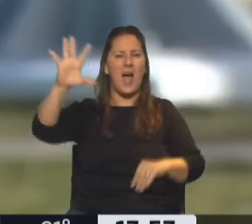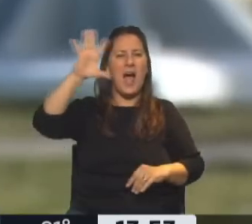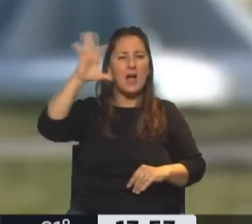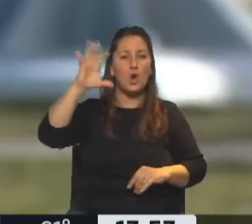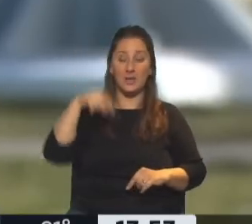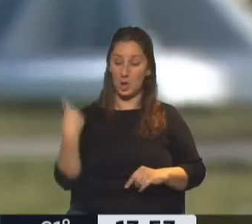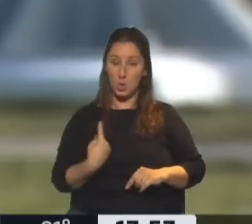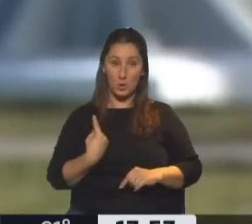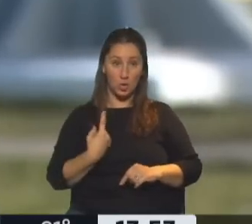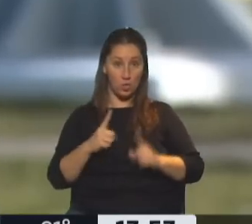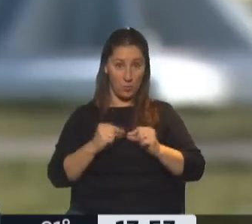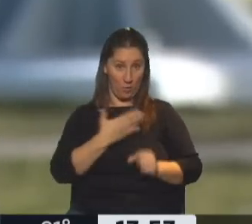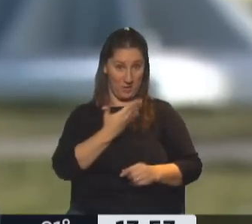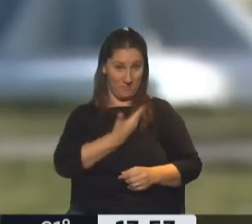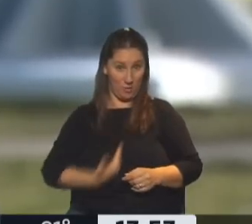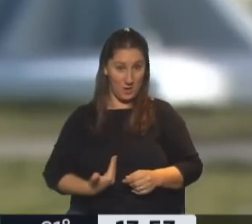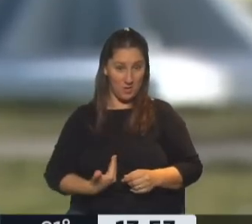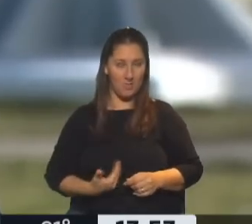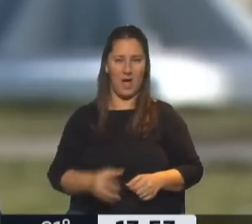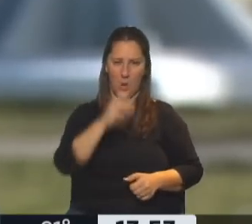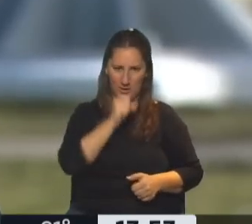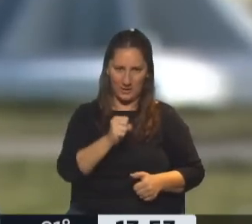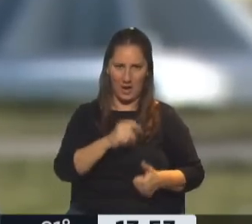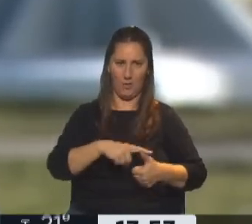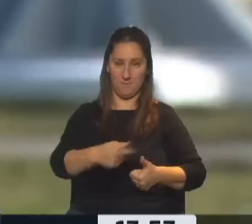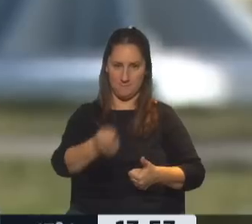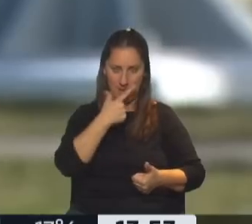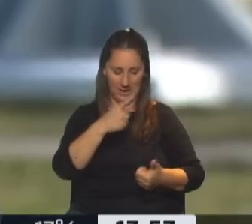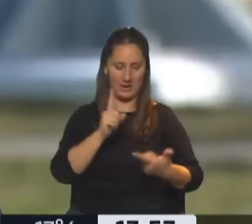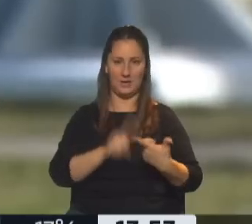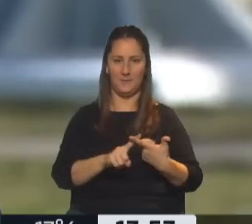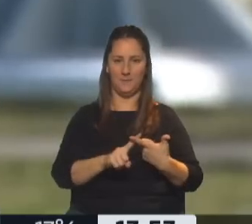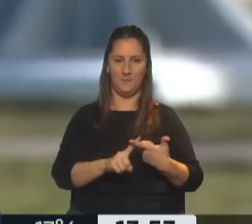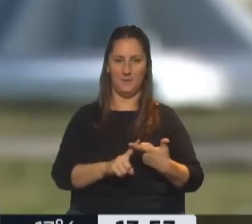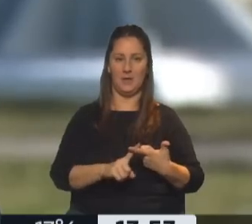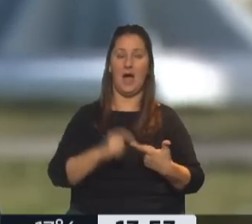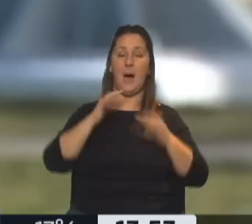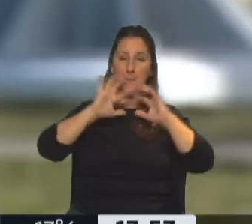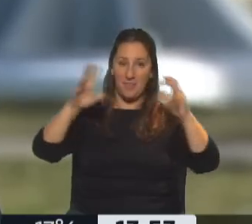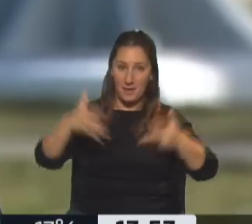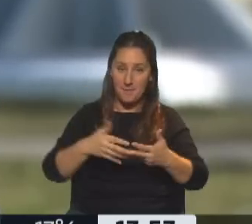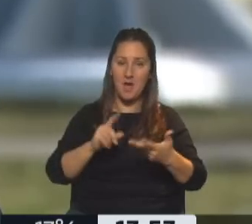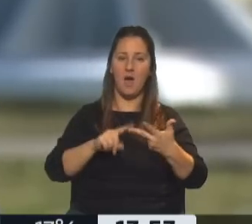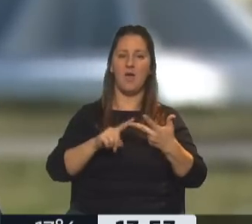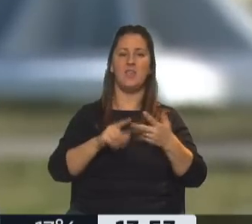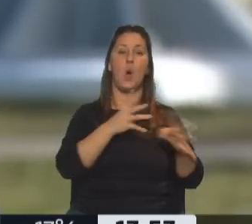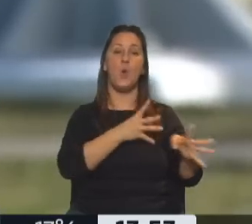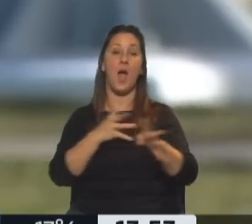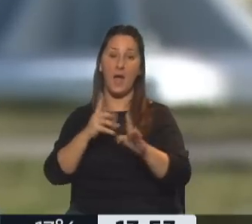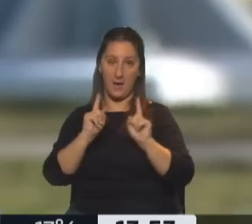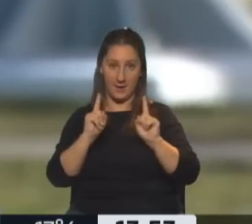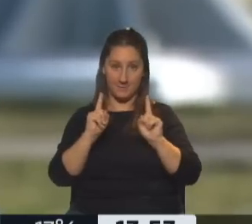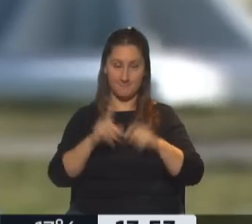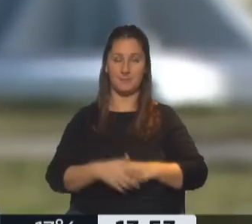nuestros números soportaron a Macri, a la pandemia y a una guerra.